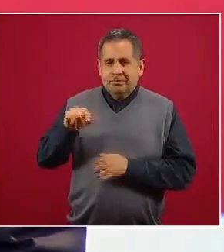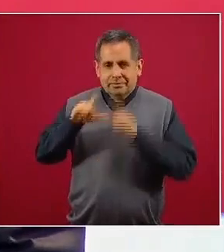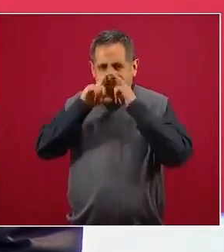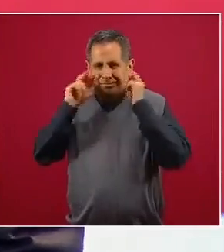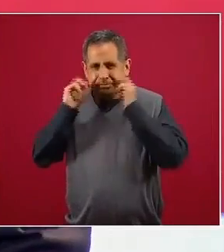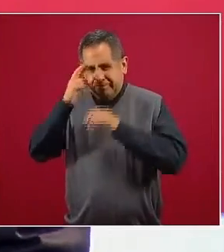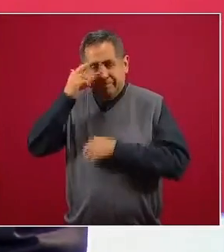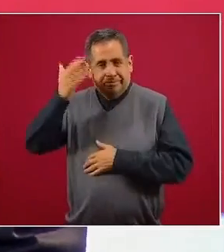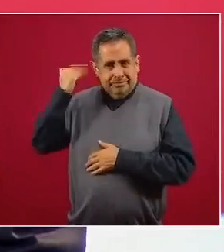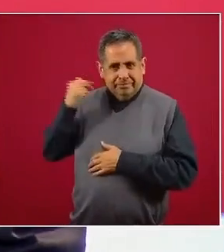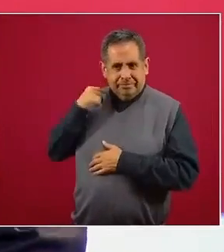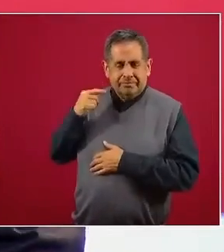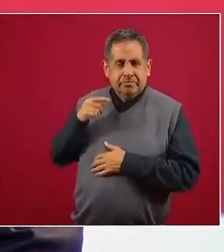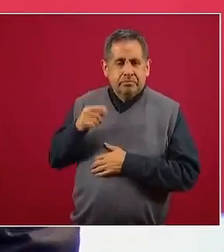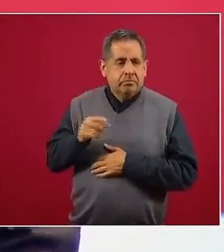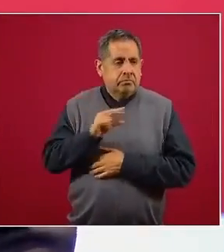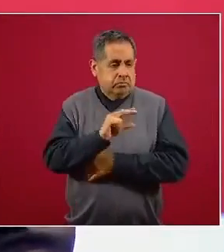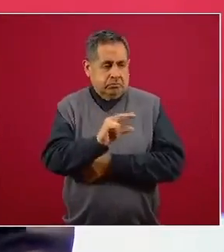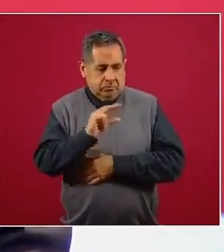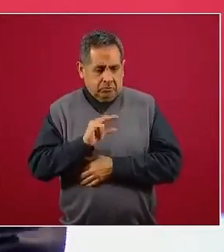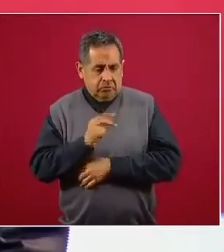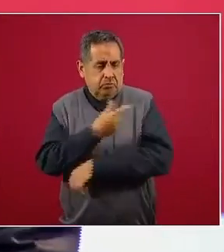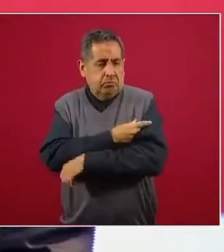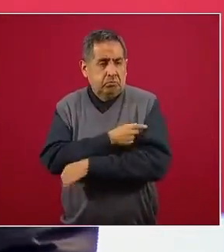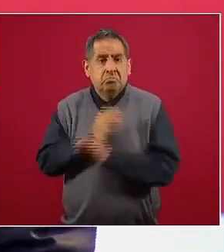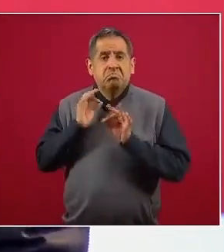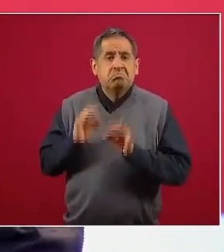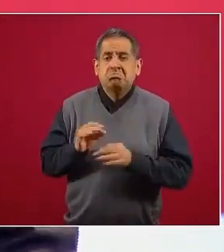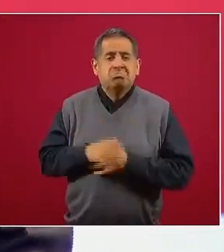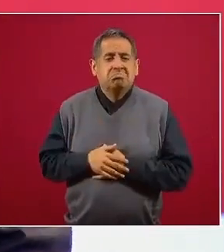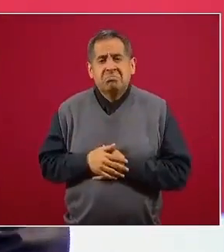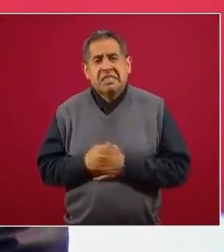tienen una eficacia baja, en realidad baja,